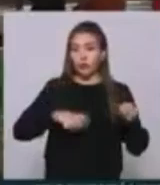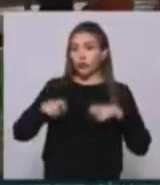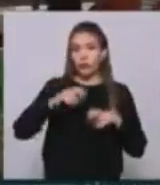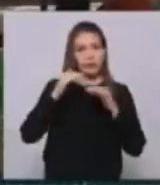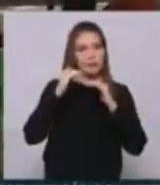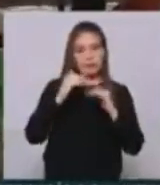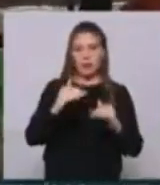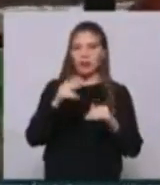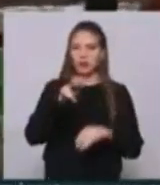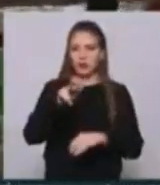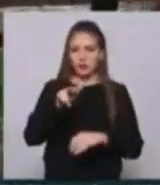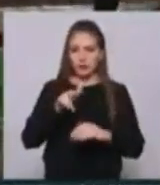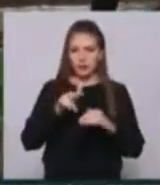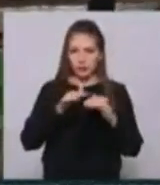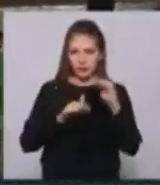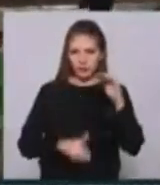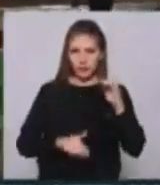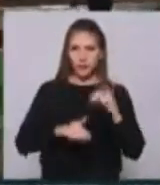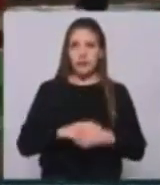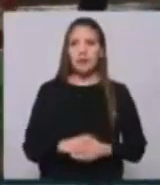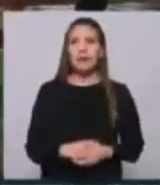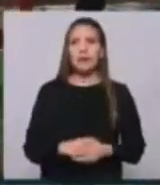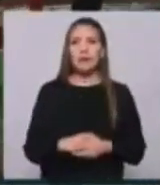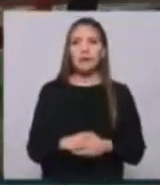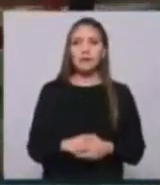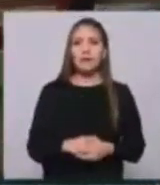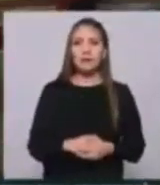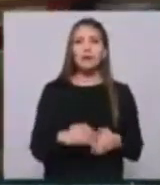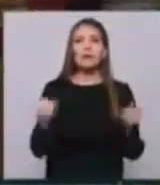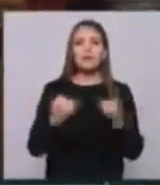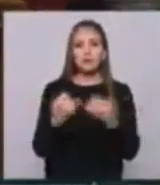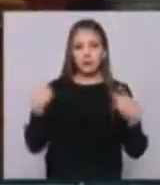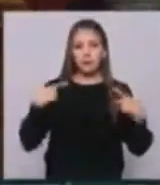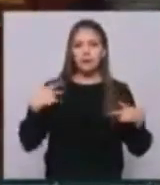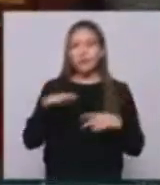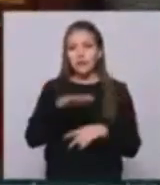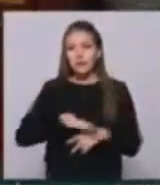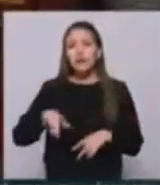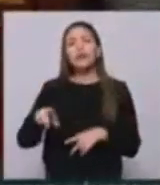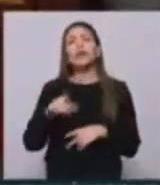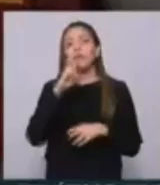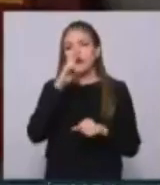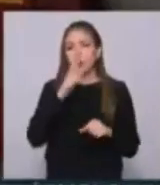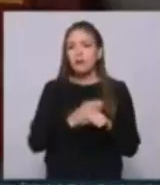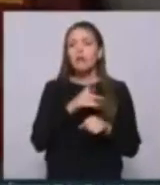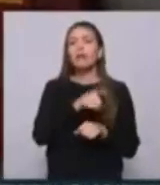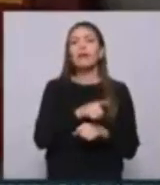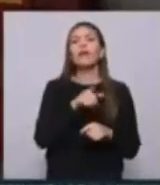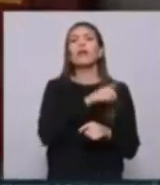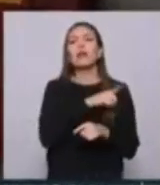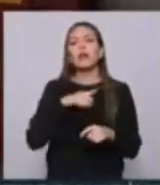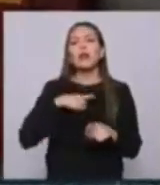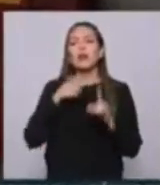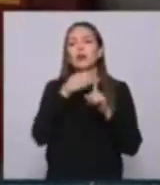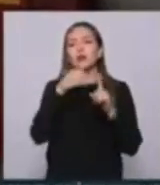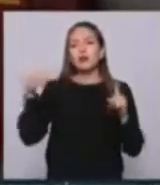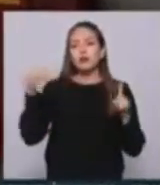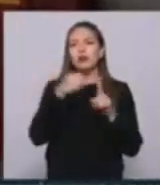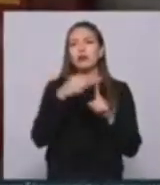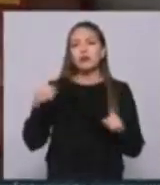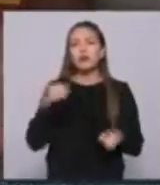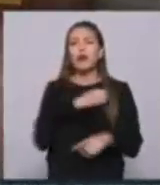Además, el personal de la alcaldía se encarga de que el reglamento se cumpla en su totalidad y antes de que las personas aborden la